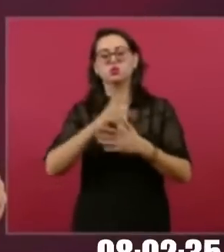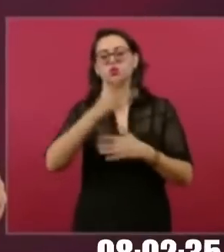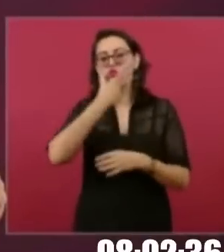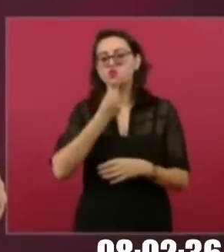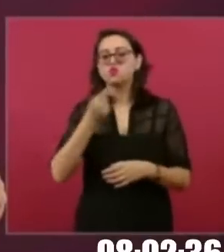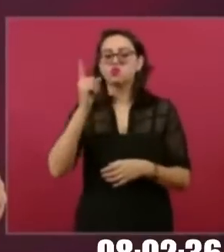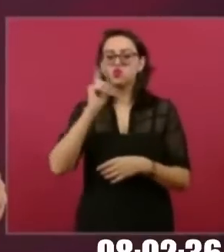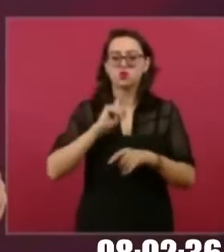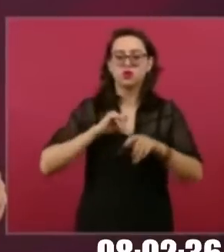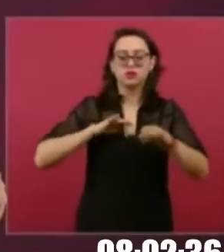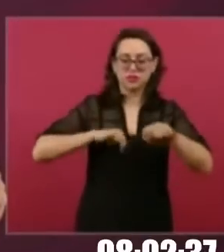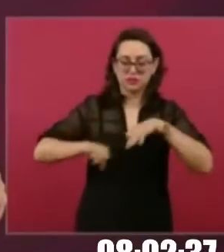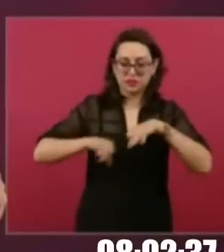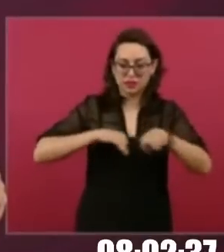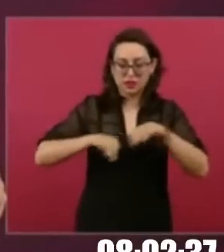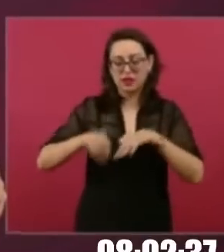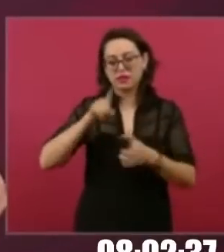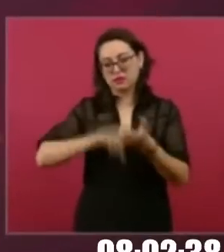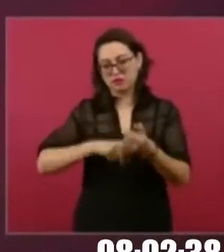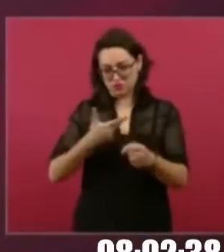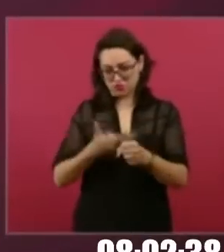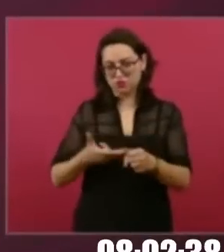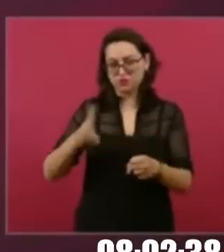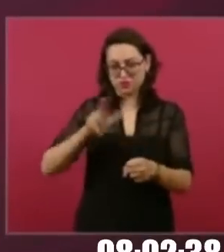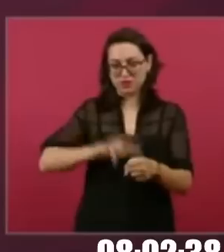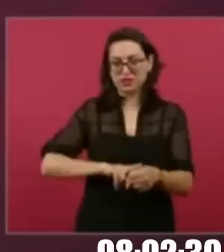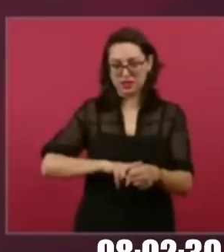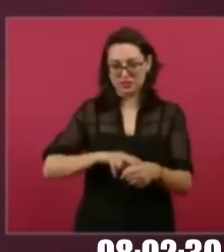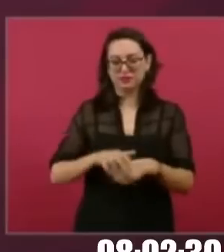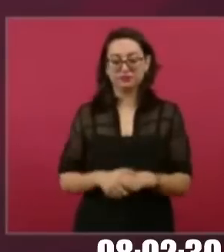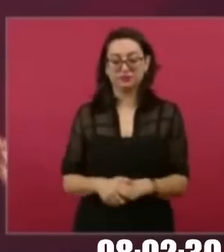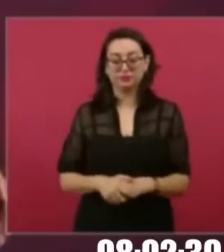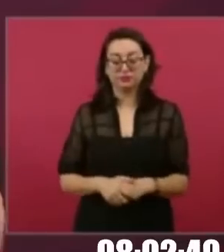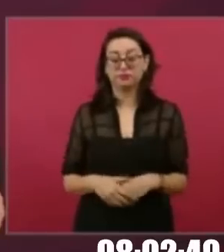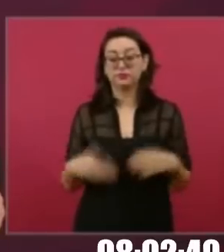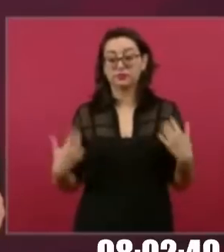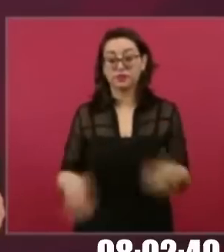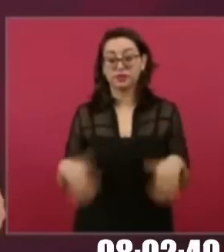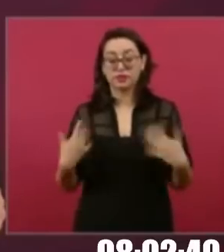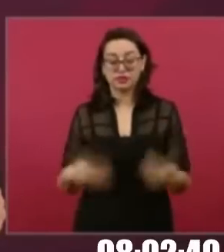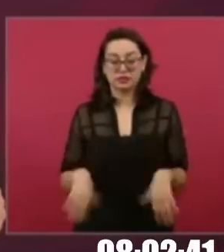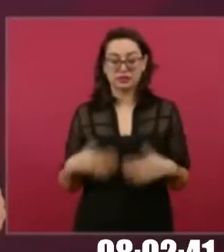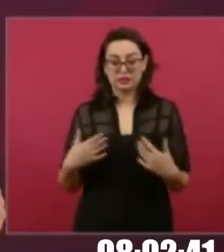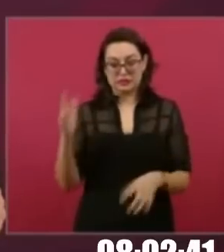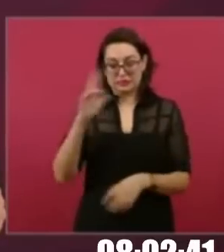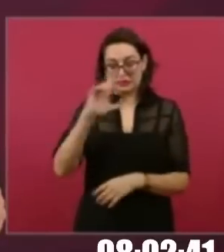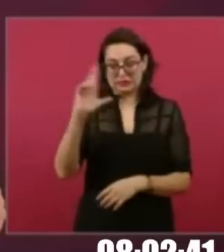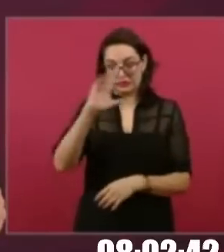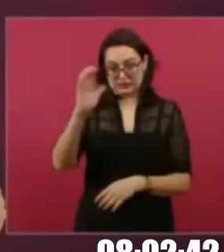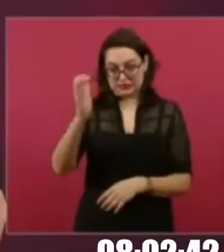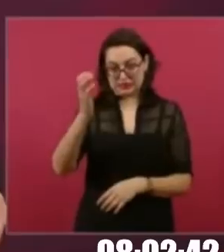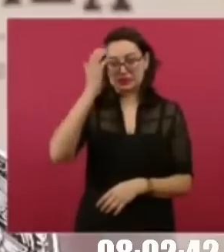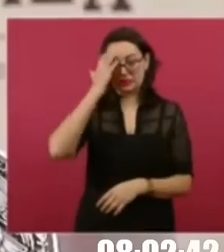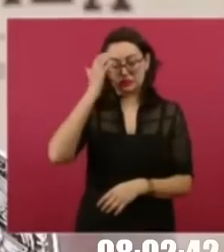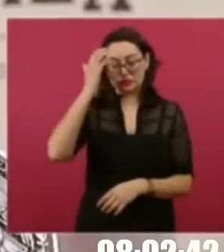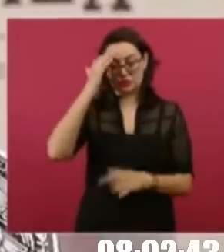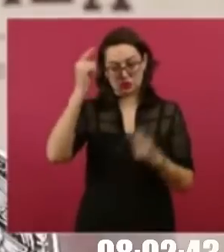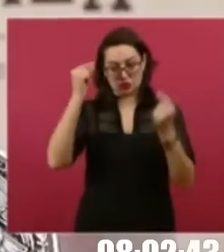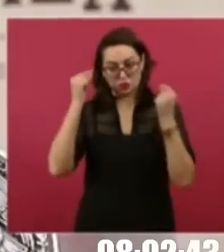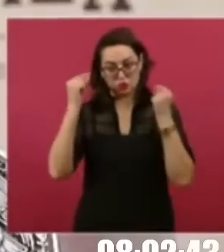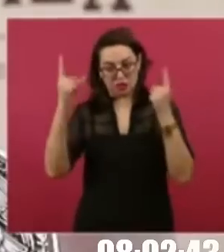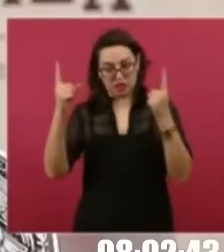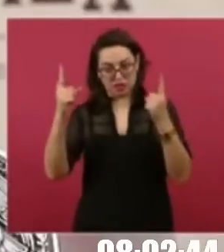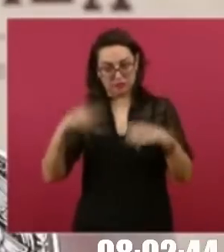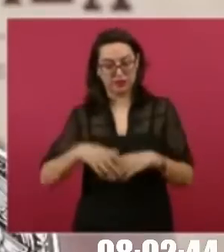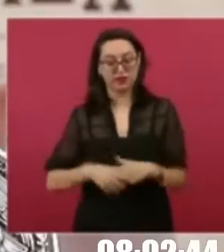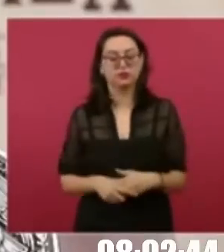Sur y del país quiero reconocer su trabajo el día de hoy quiero decirles que